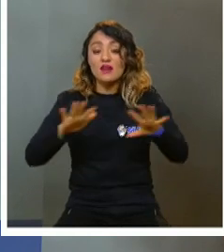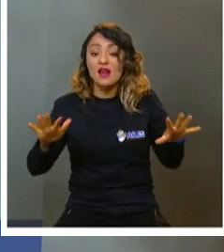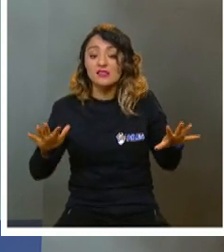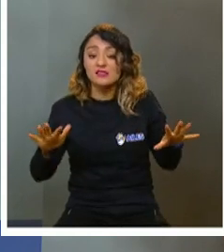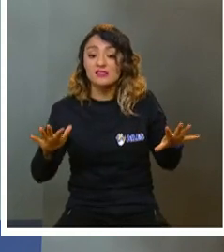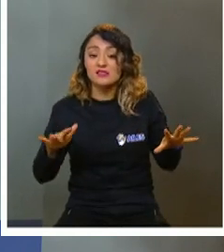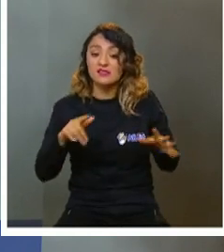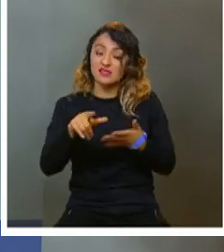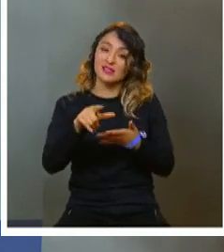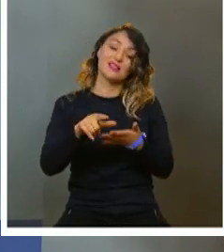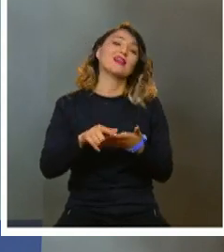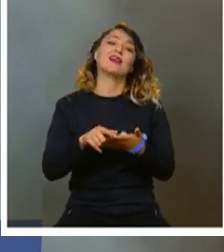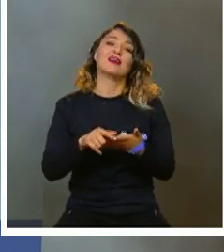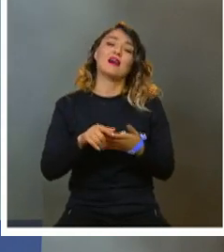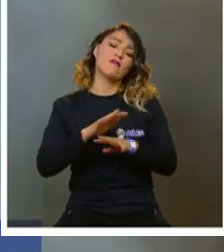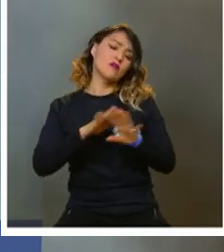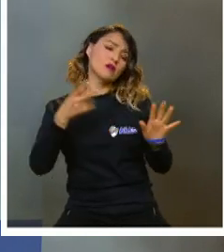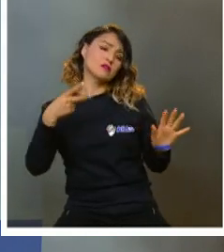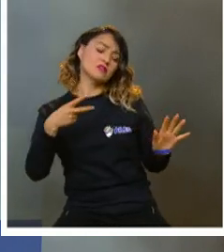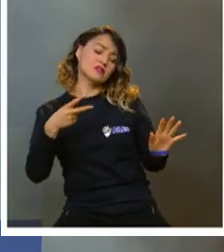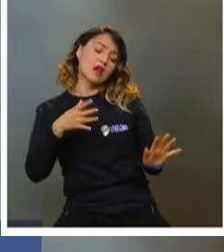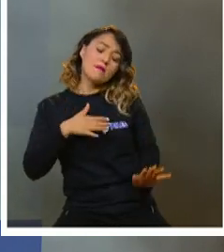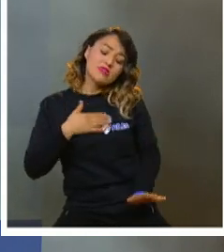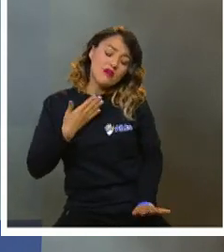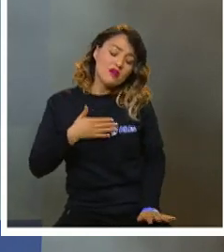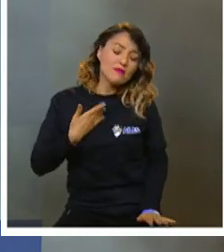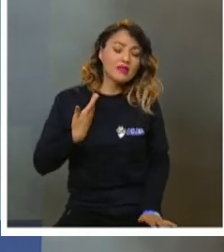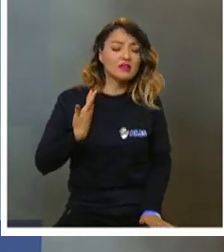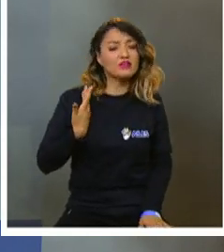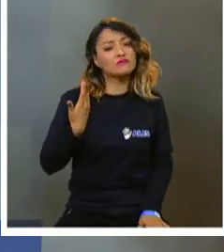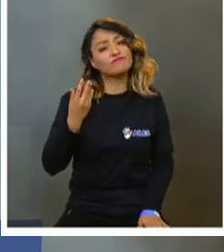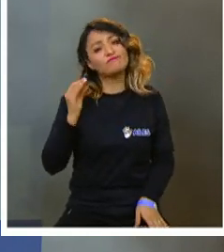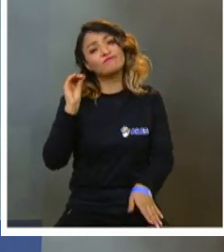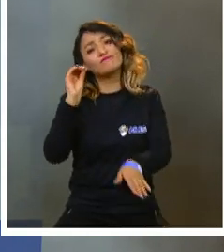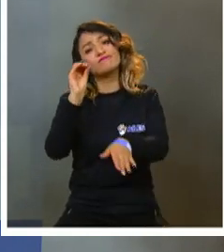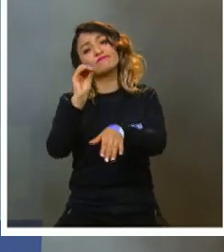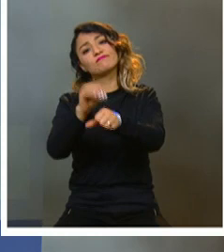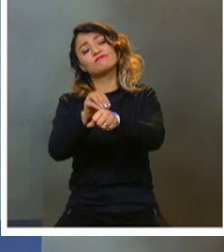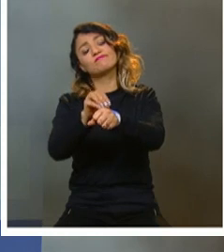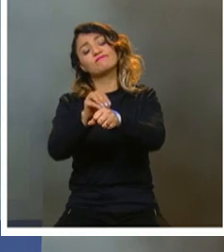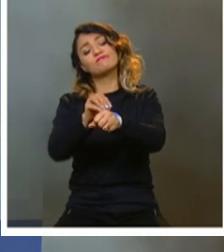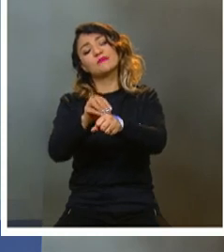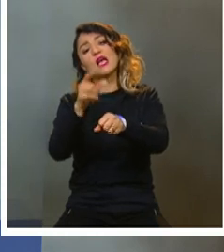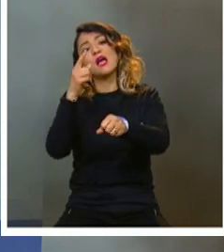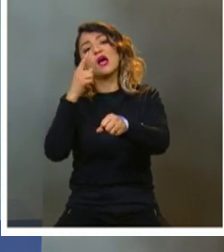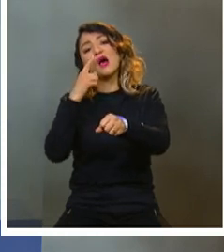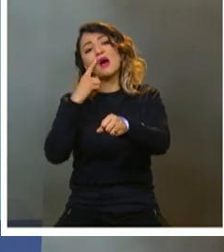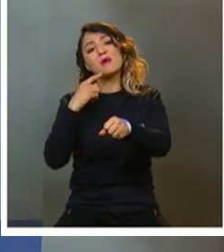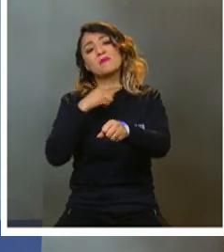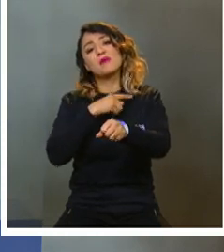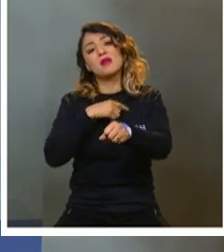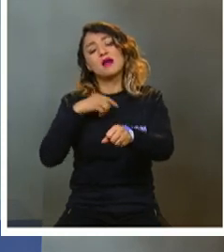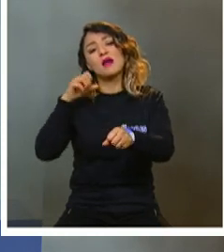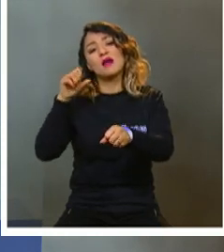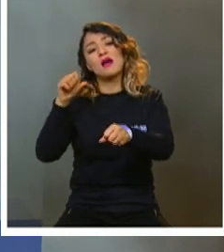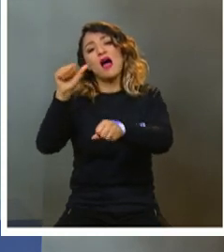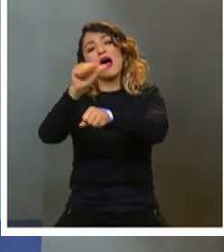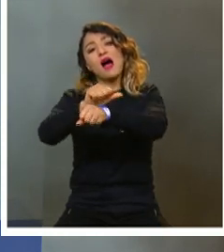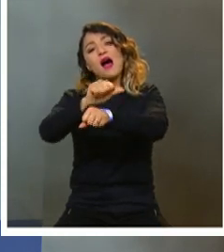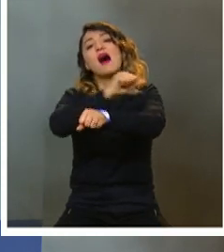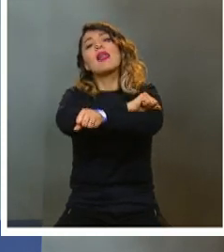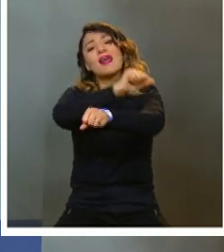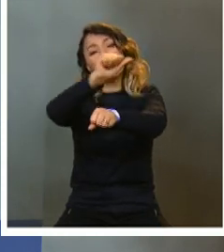las noticias, lamentablemente les tengo que comunicar en nombre de Anatel... que hoy